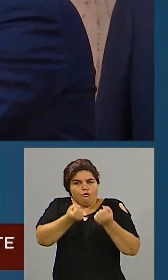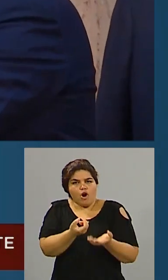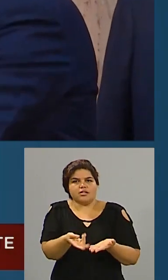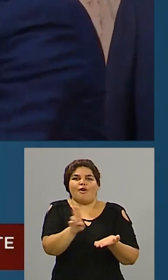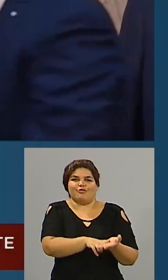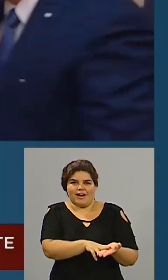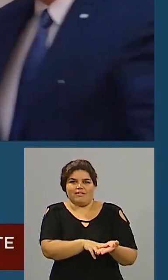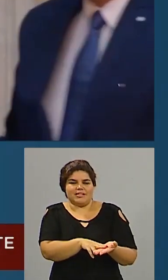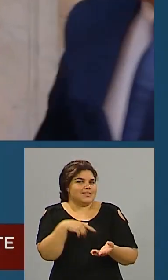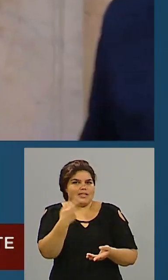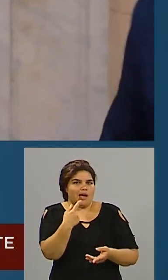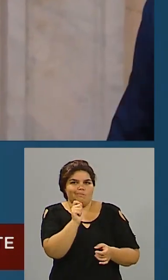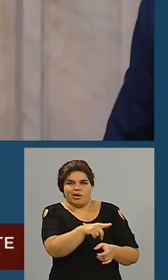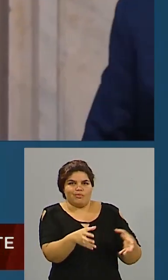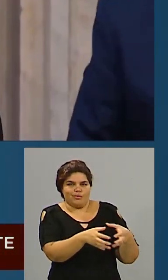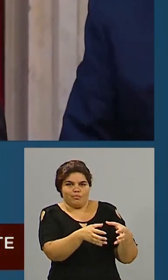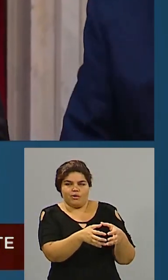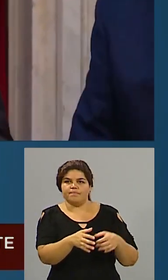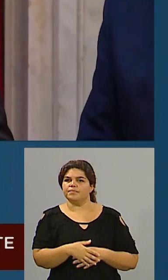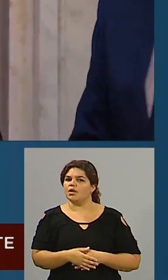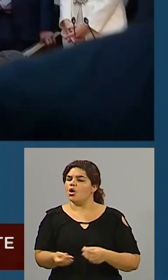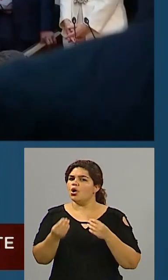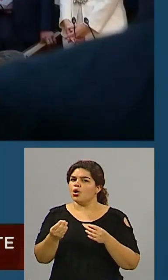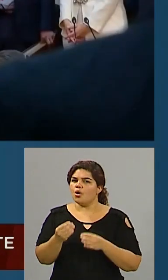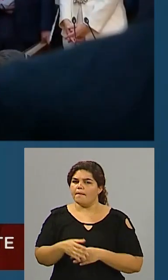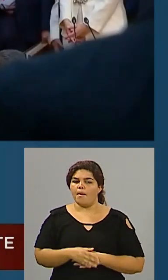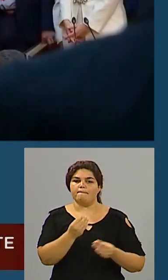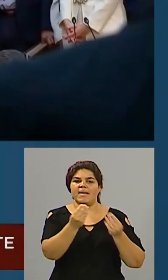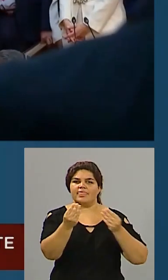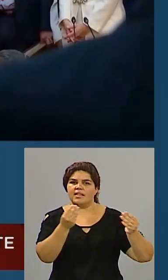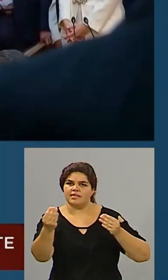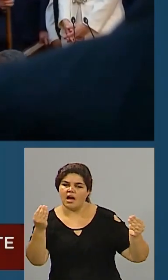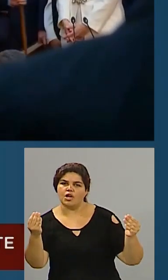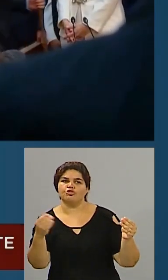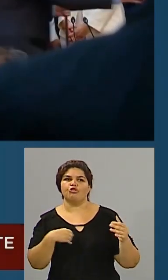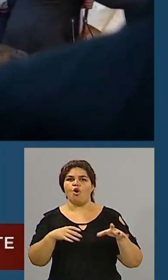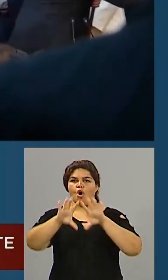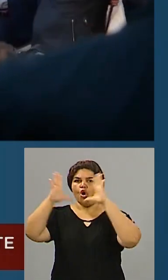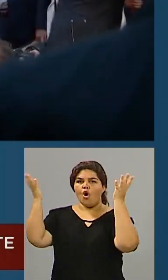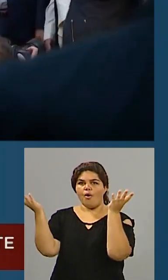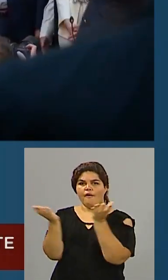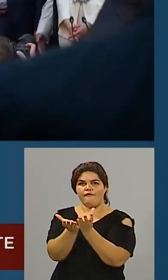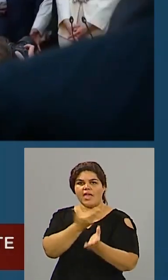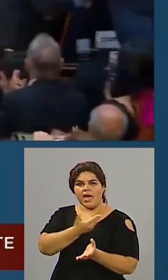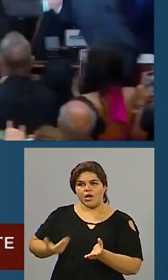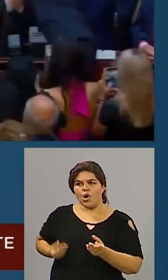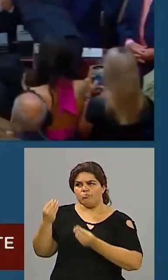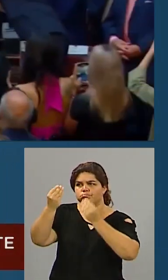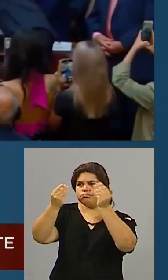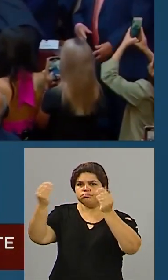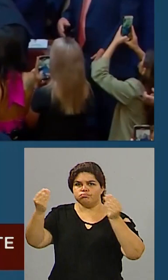de mandatarios, primeras figuras de distintos gobiernos del mundo que estuvieron presentes y la